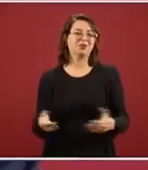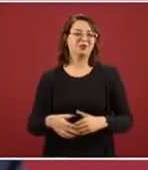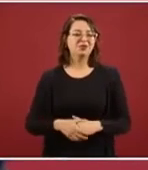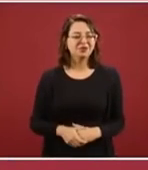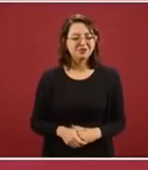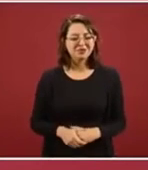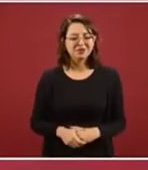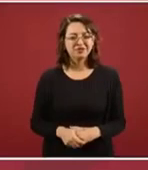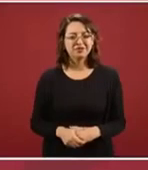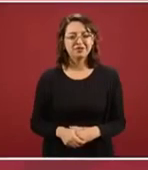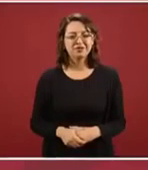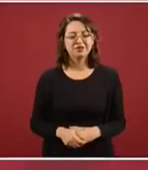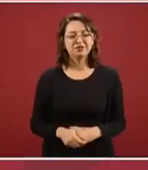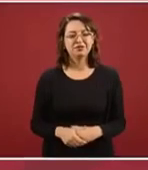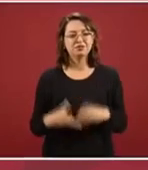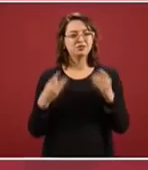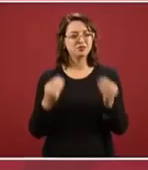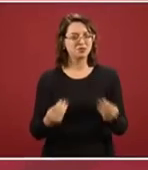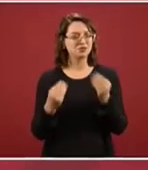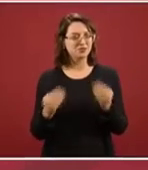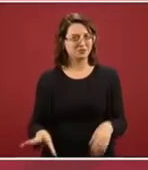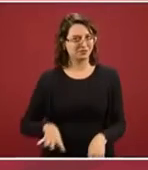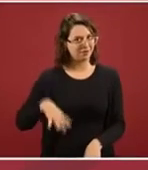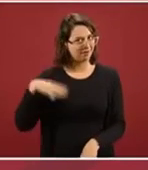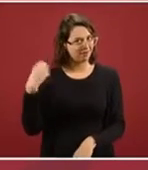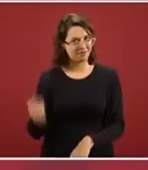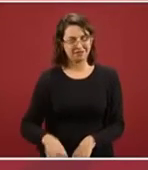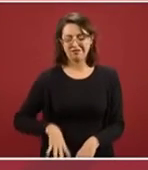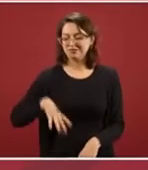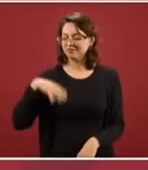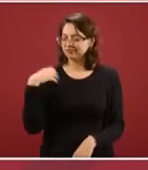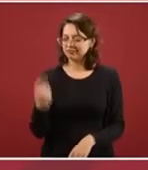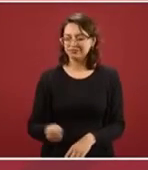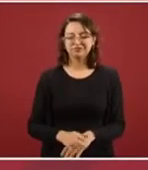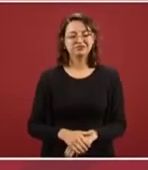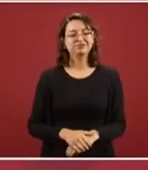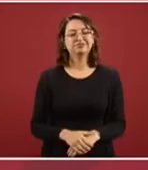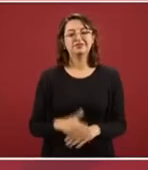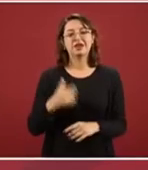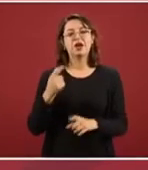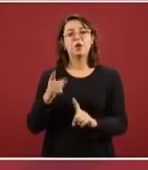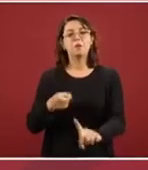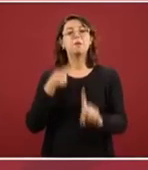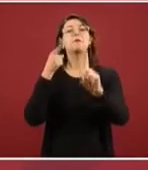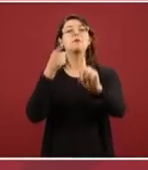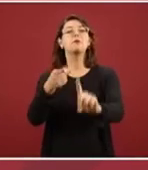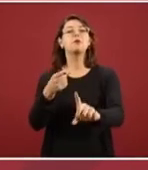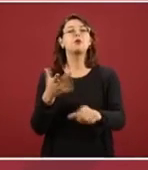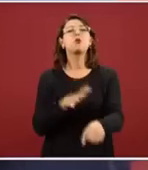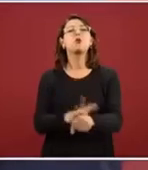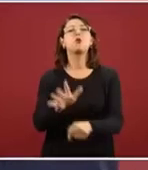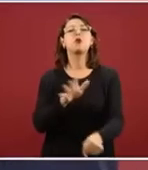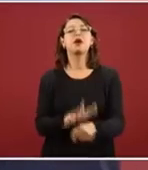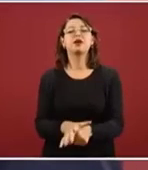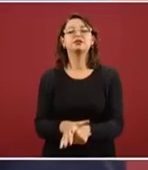Se cometieron muchos excesos, porque, repito, el propósito era